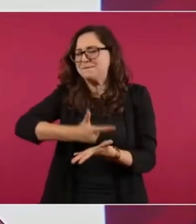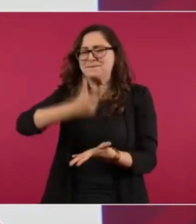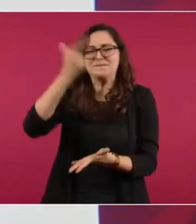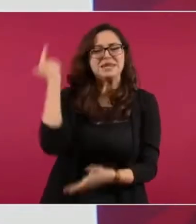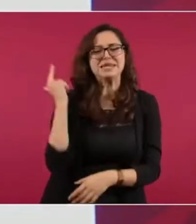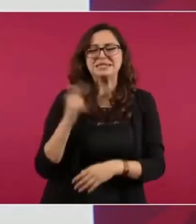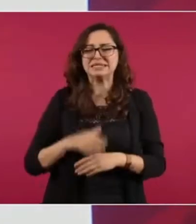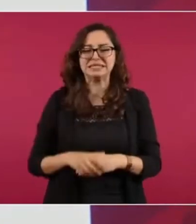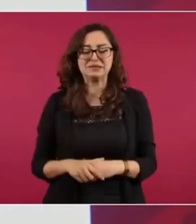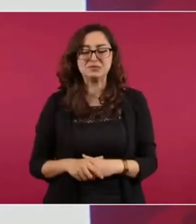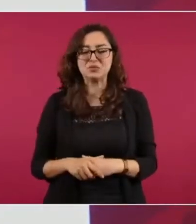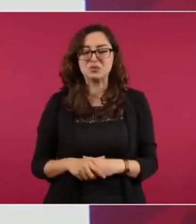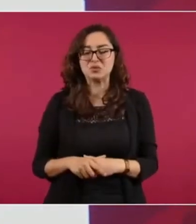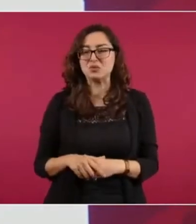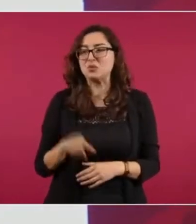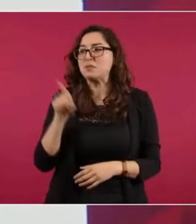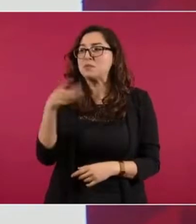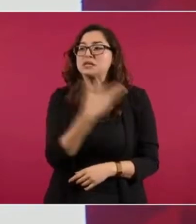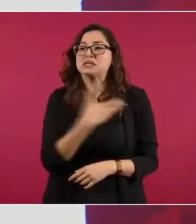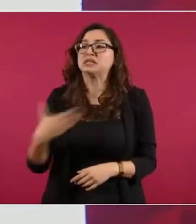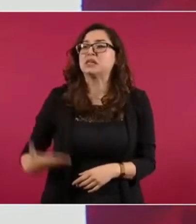ponga a Chicoche?